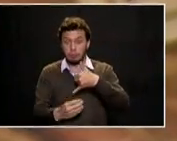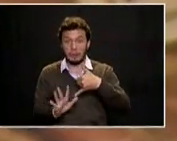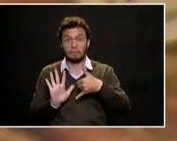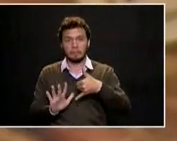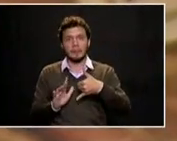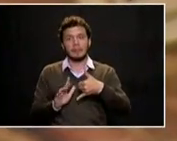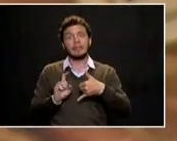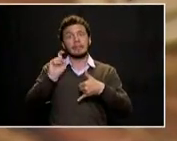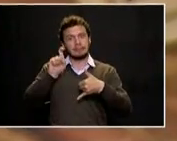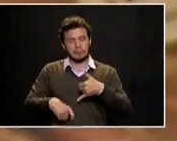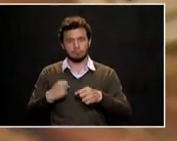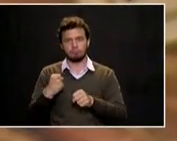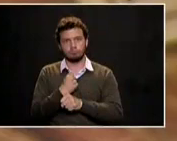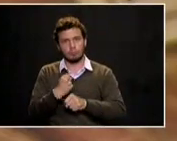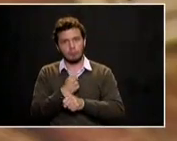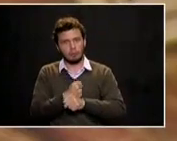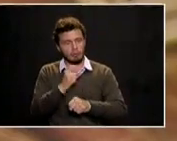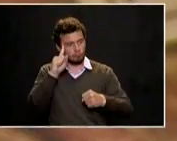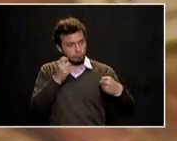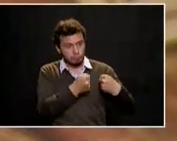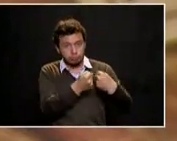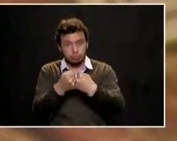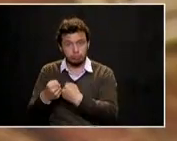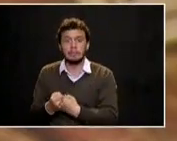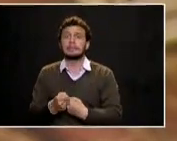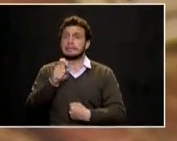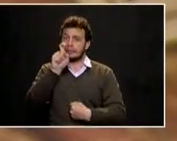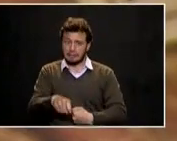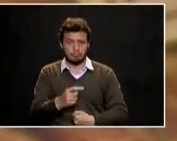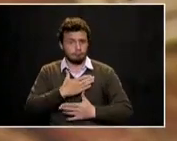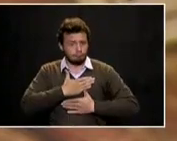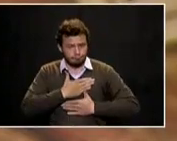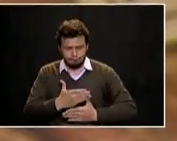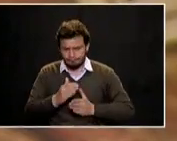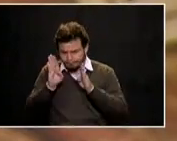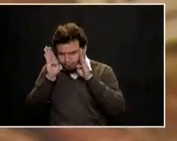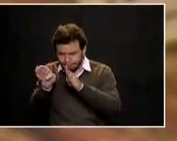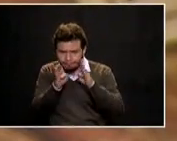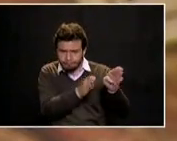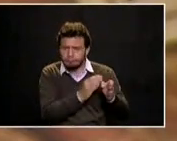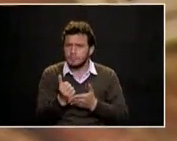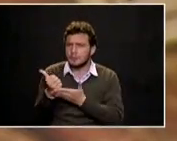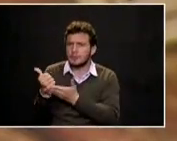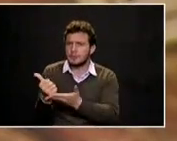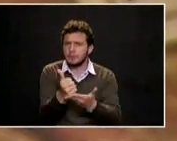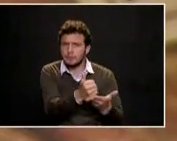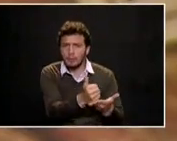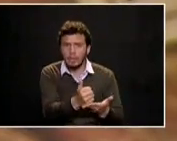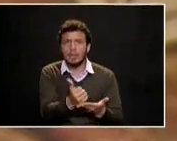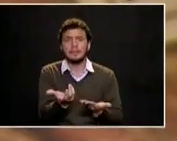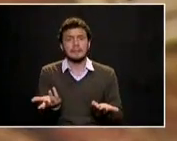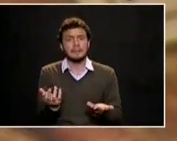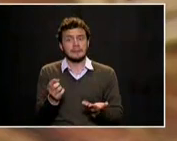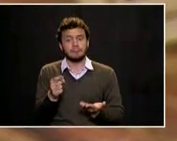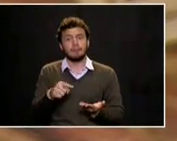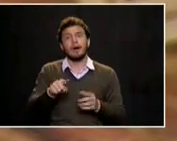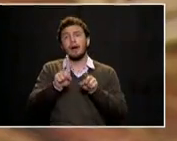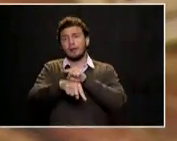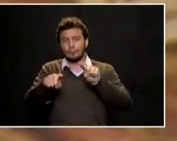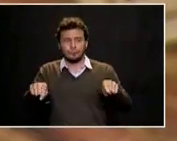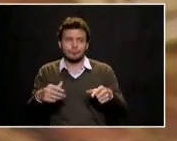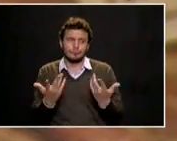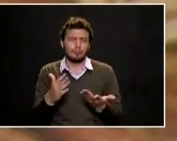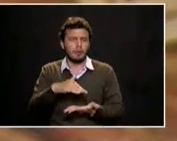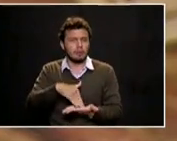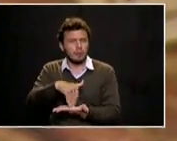constitucional también tenemos que ser solidarios con esta población. Ellos están también vulnerables en nuestra ciudad, los niños,